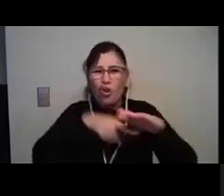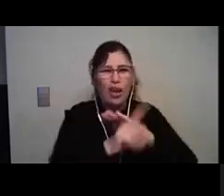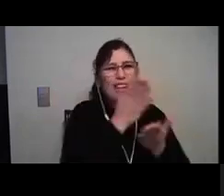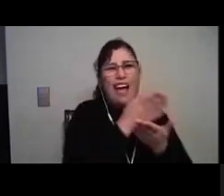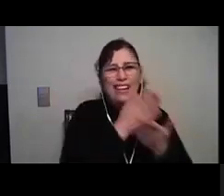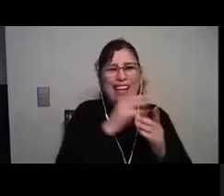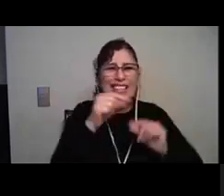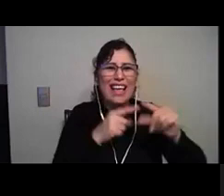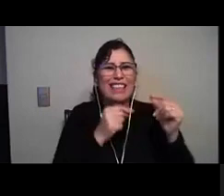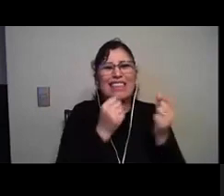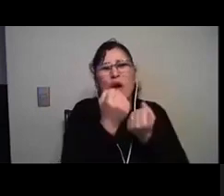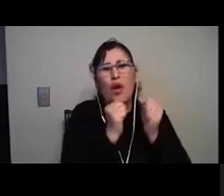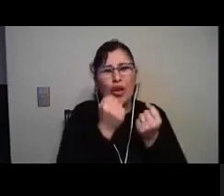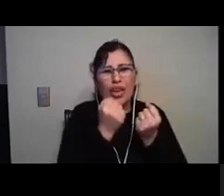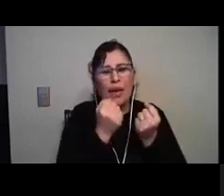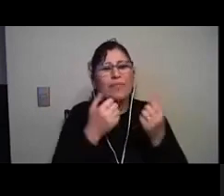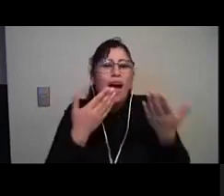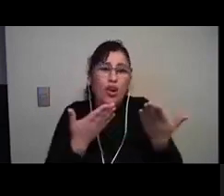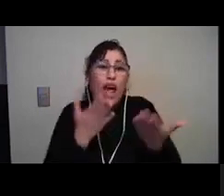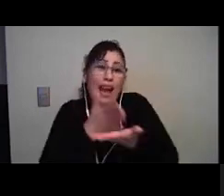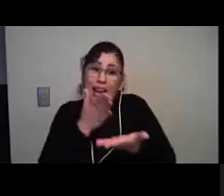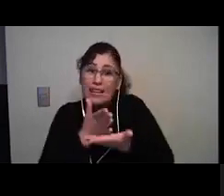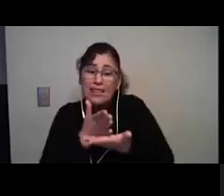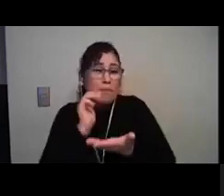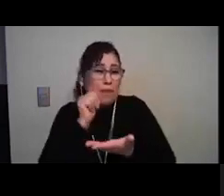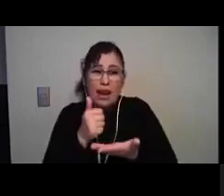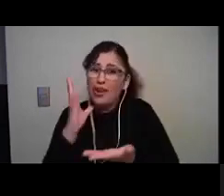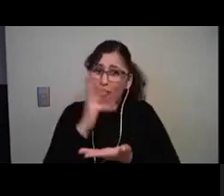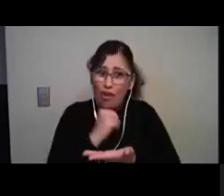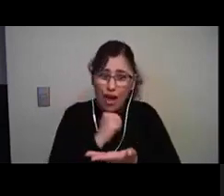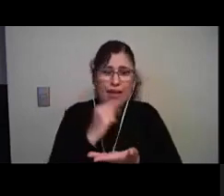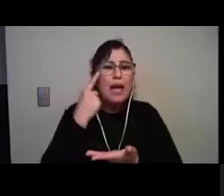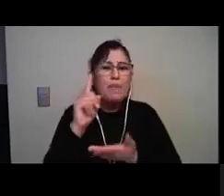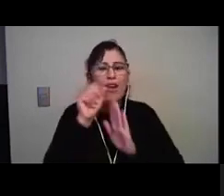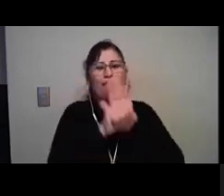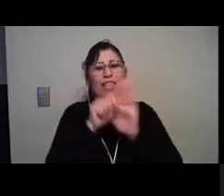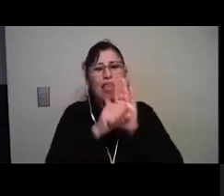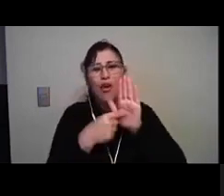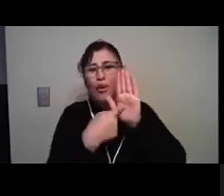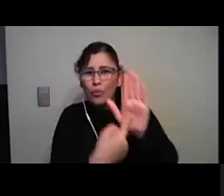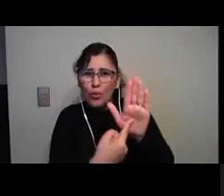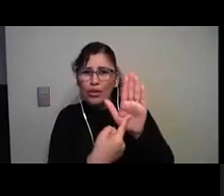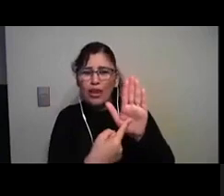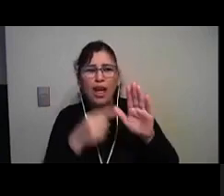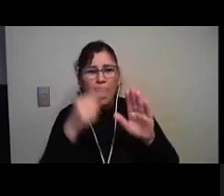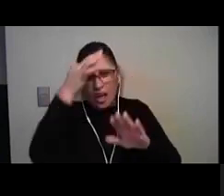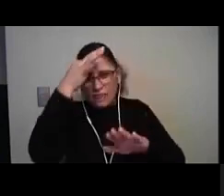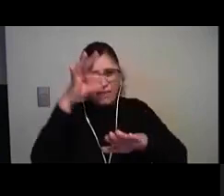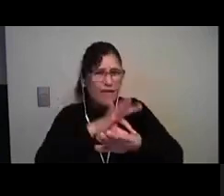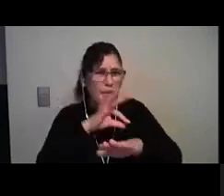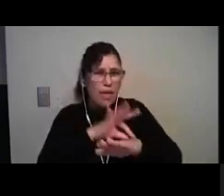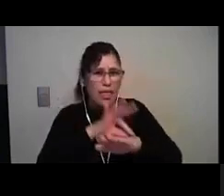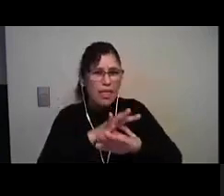realizar. En reemplazo de eso les voy a compartir un pequeño video, ¿cierto? Que va a graficar brevemente las patologías que vamos a hablar hoy